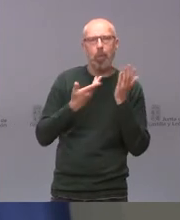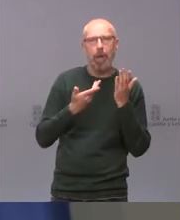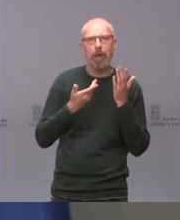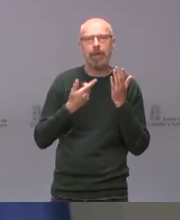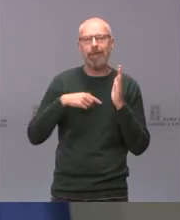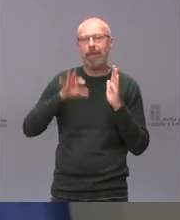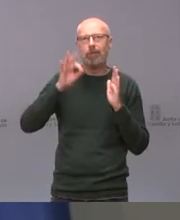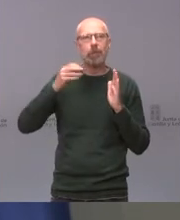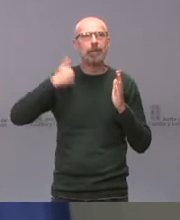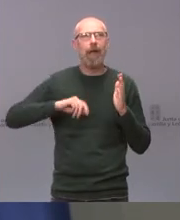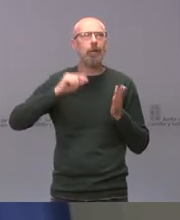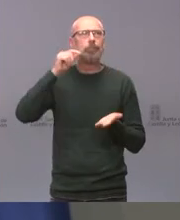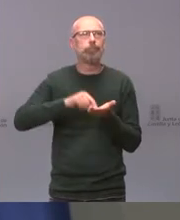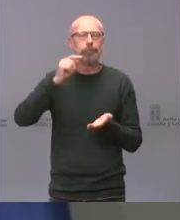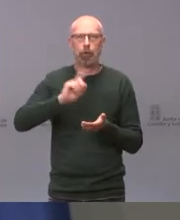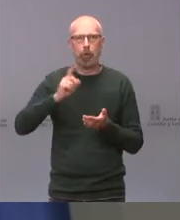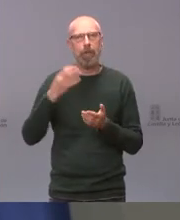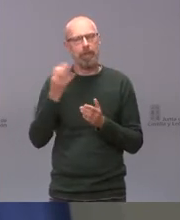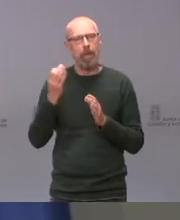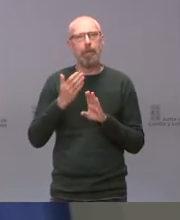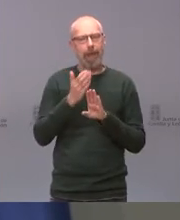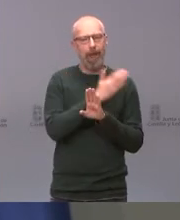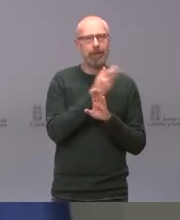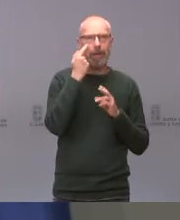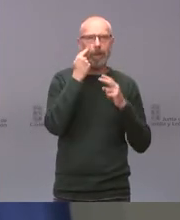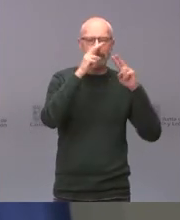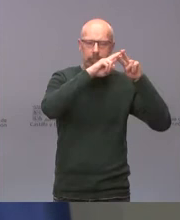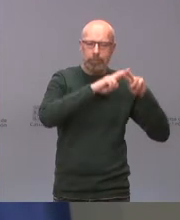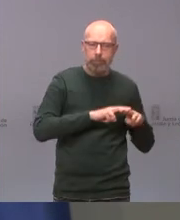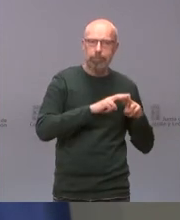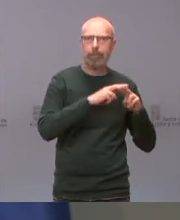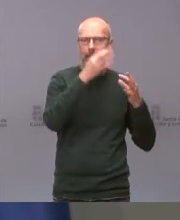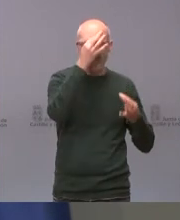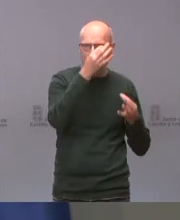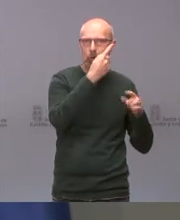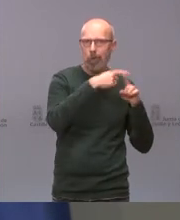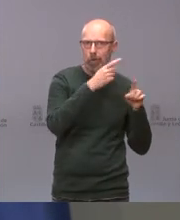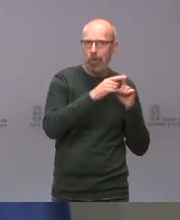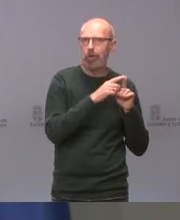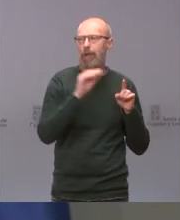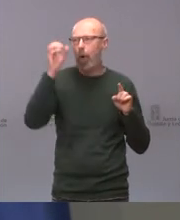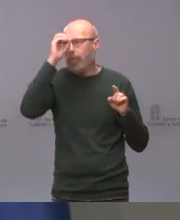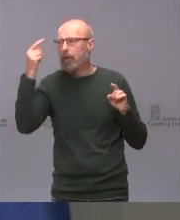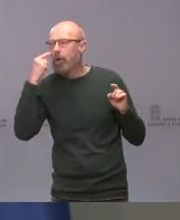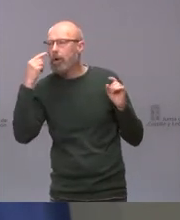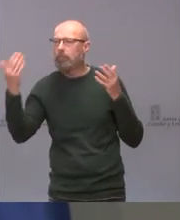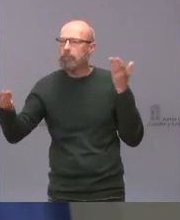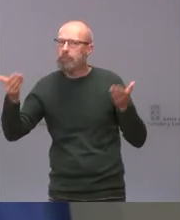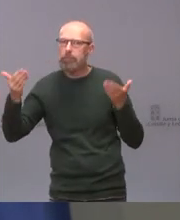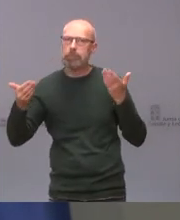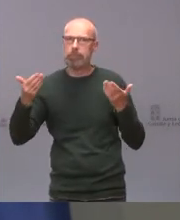para otro. Entre otras cosas, porque tenemos que medir los impactos. Por tanto, es una buena pregunta dónde han quedado los